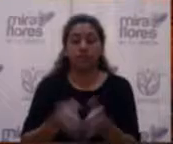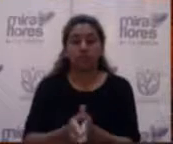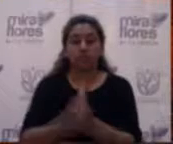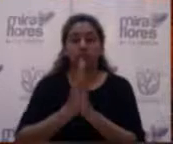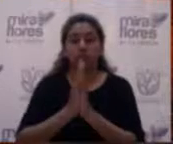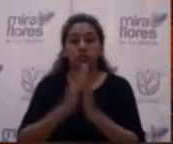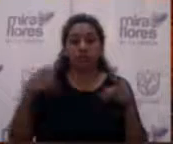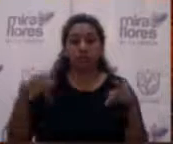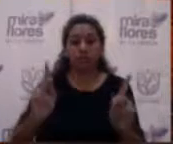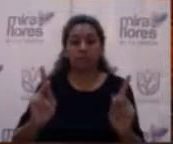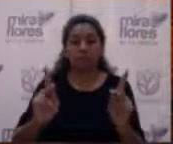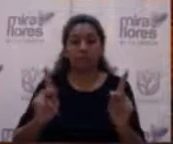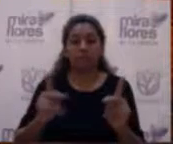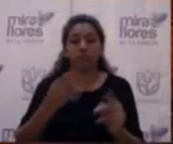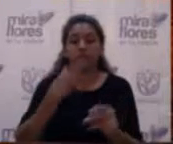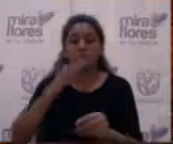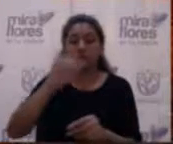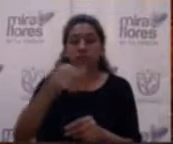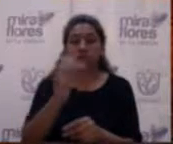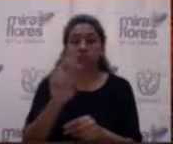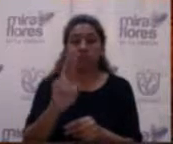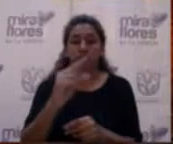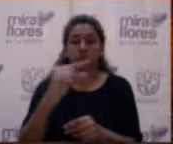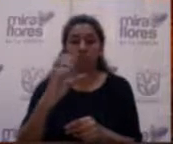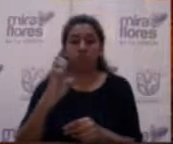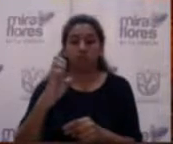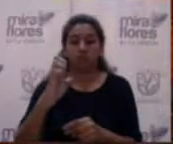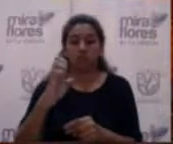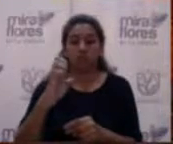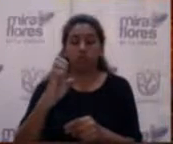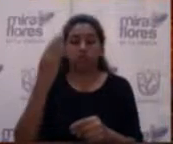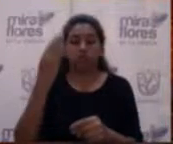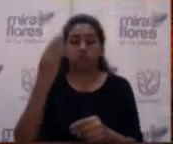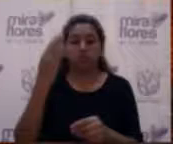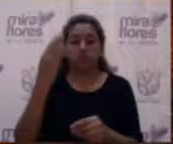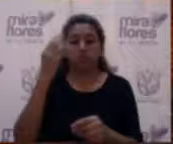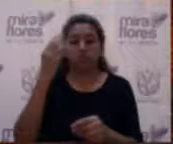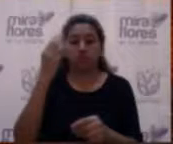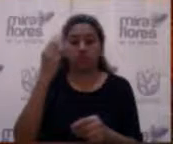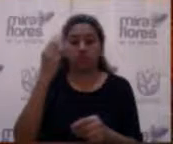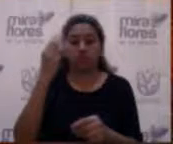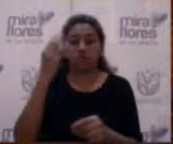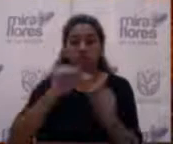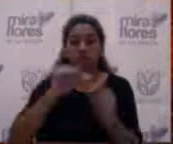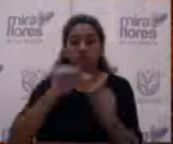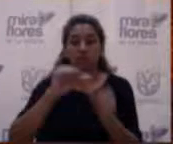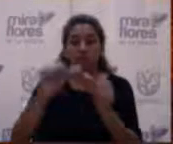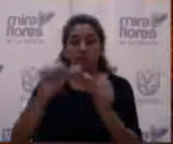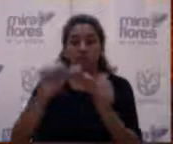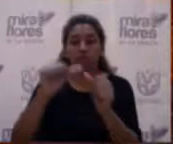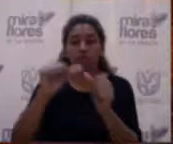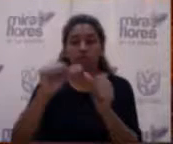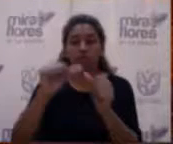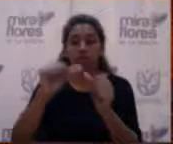por el regidor Jorge de Alberti González del Riego por el día de hoy.